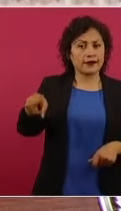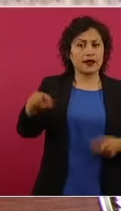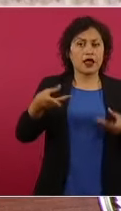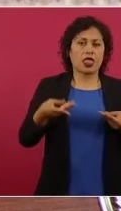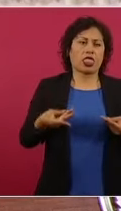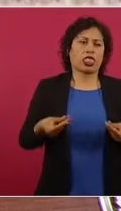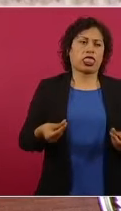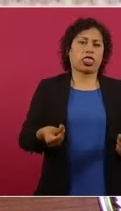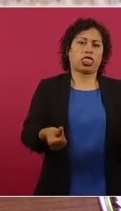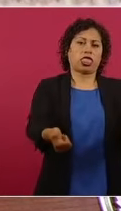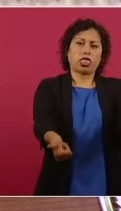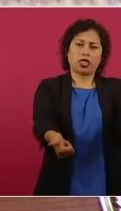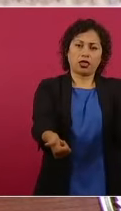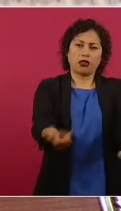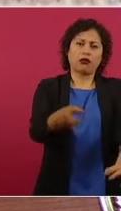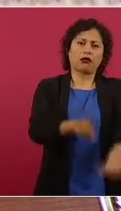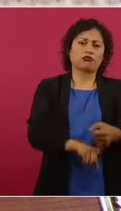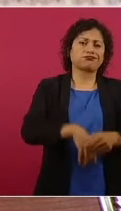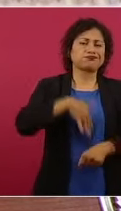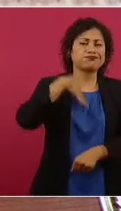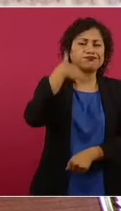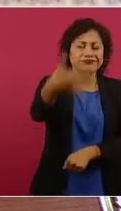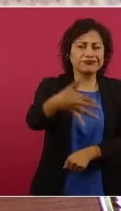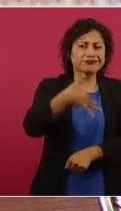la corrupción que imperó.